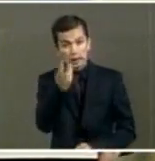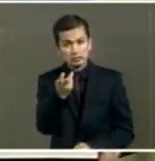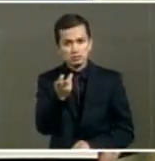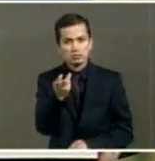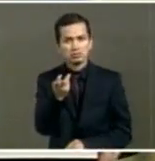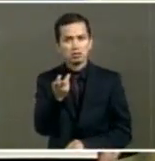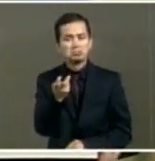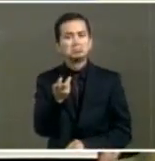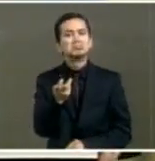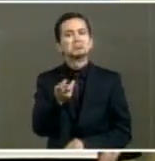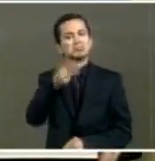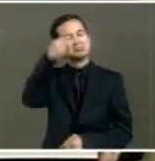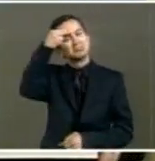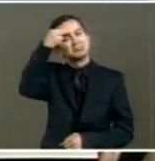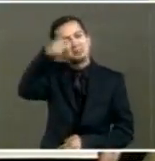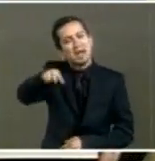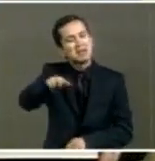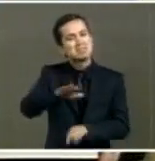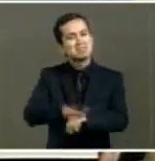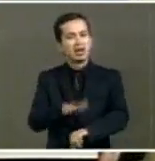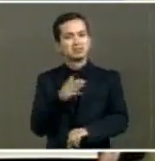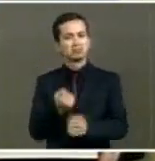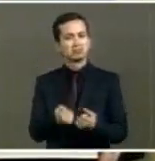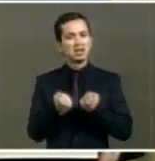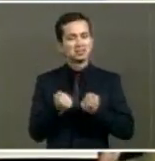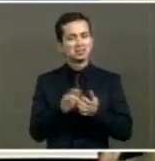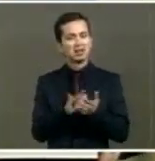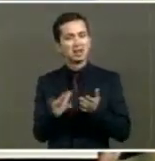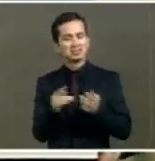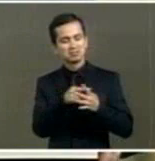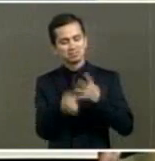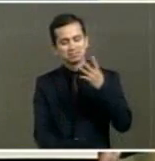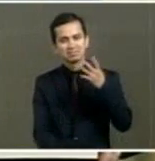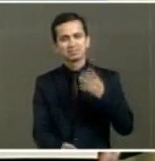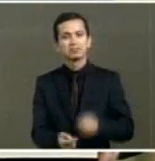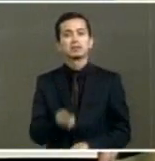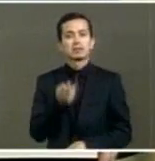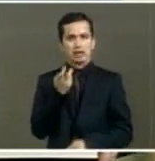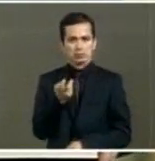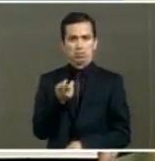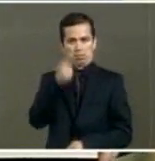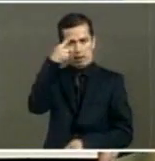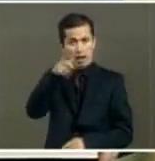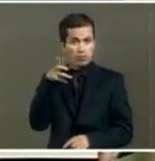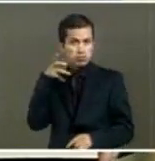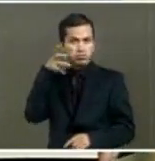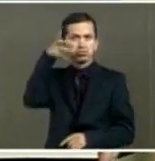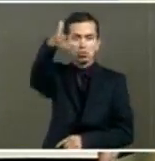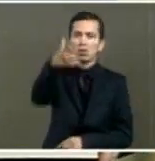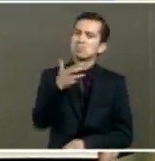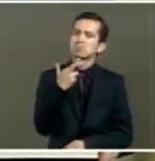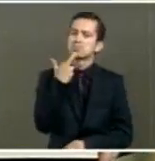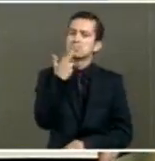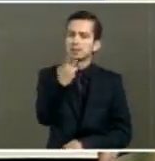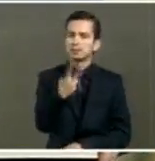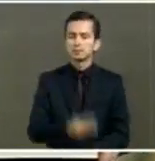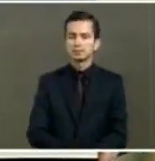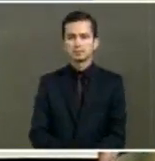de México un país más fuerte, que es una garantía de un futuro mejor.